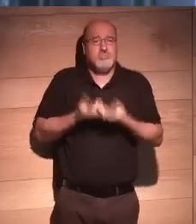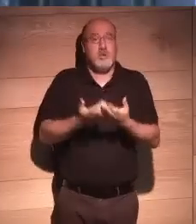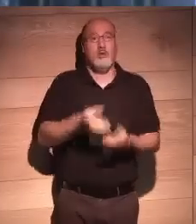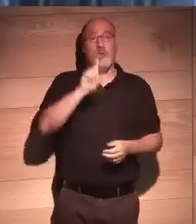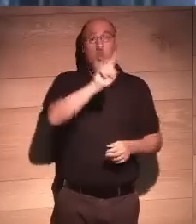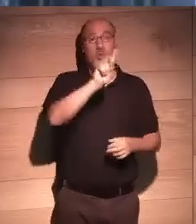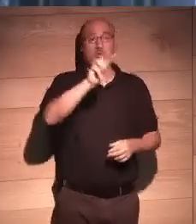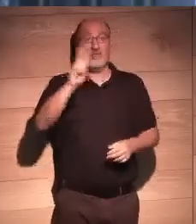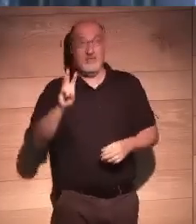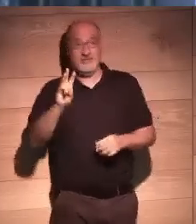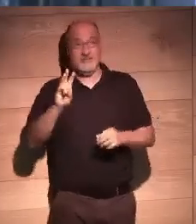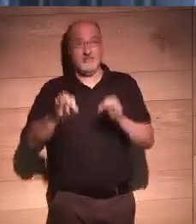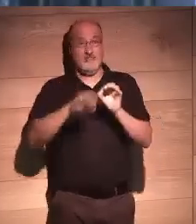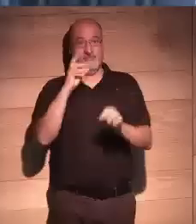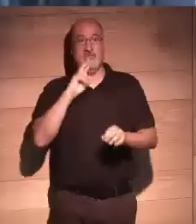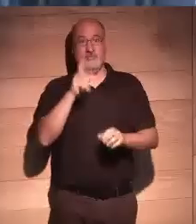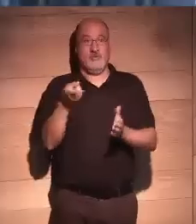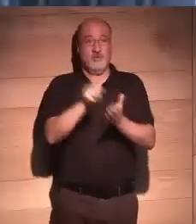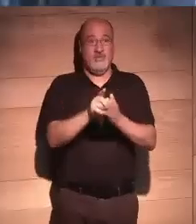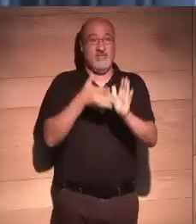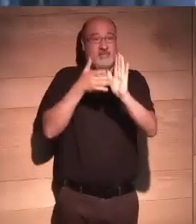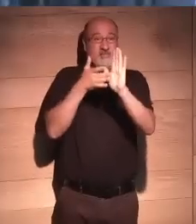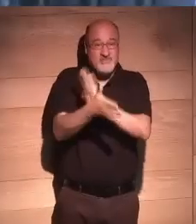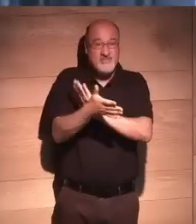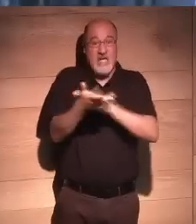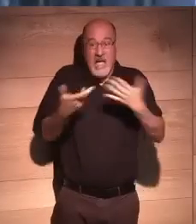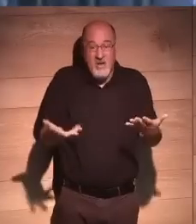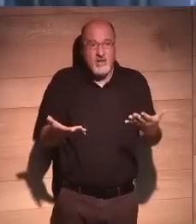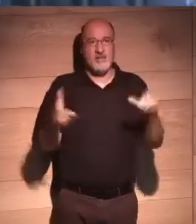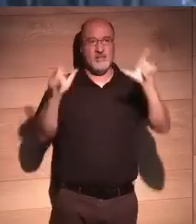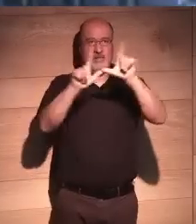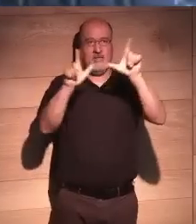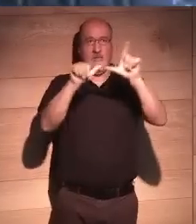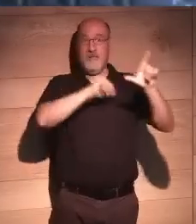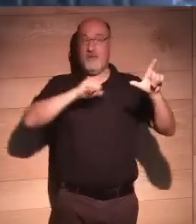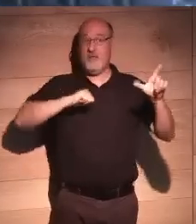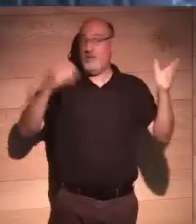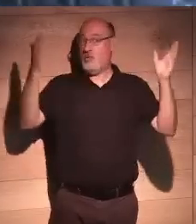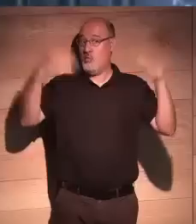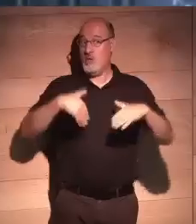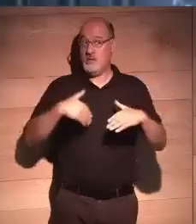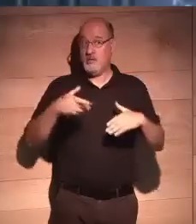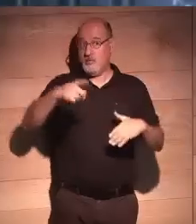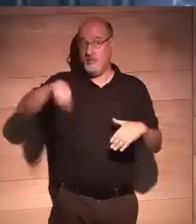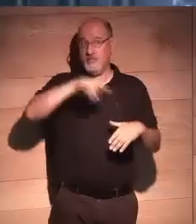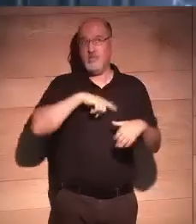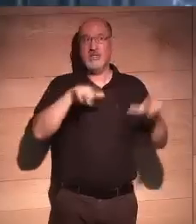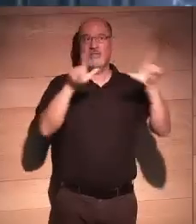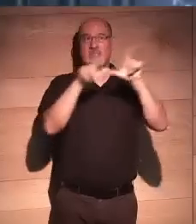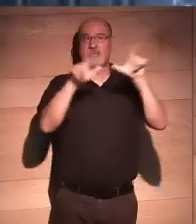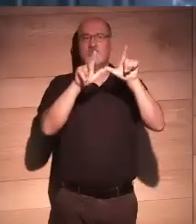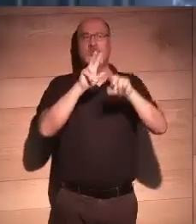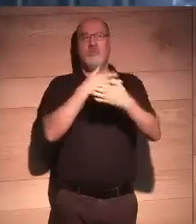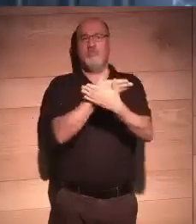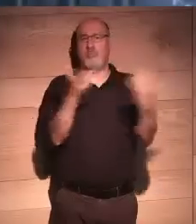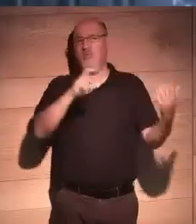2, 3, dijo algo así como: ahora que no hay cadenas privadas, ven ustedes una televisión muy diversa,